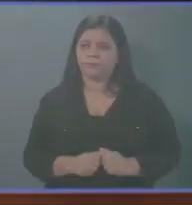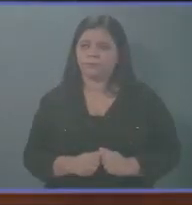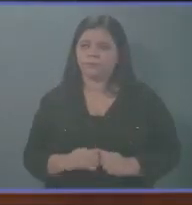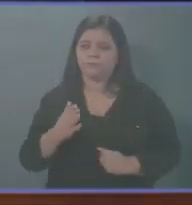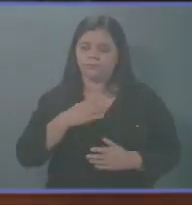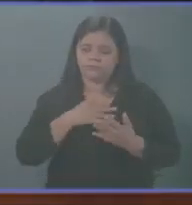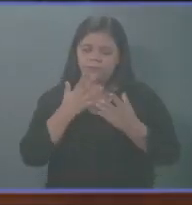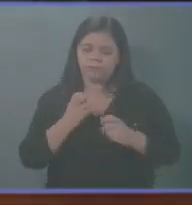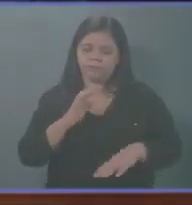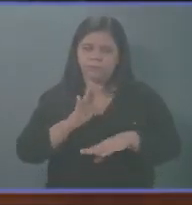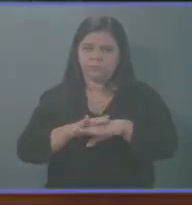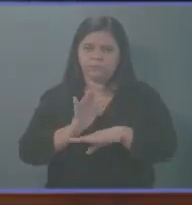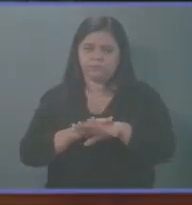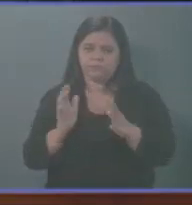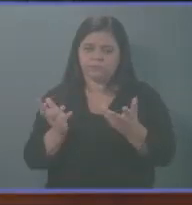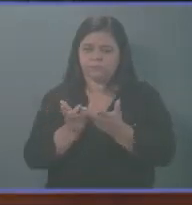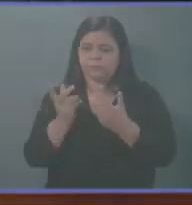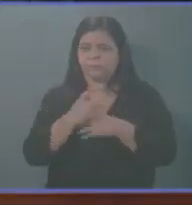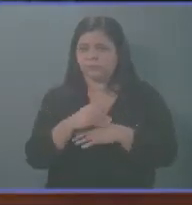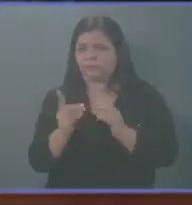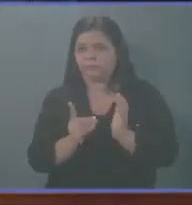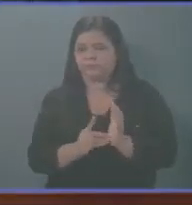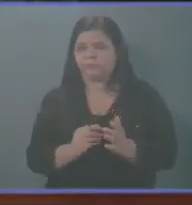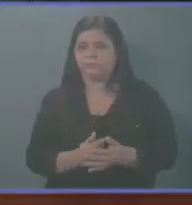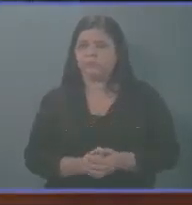yo les hago un llamado a los colegas.